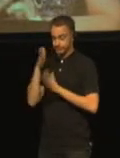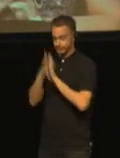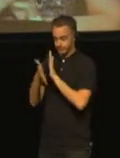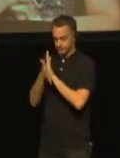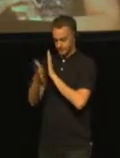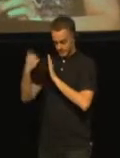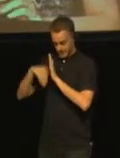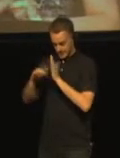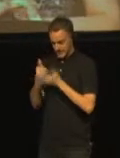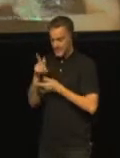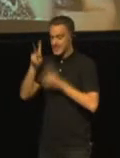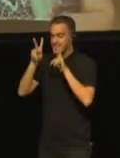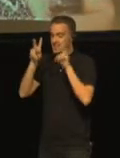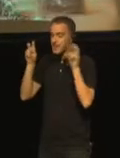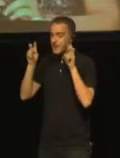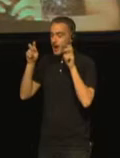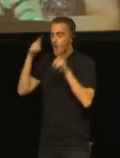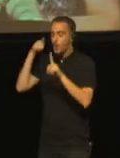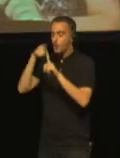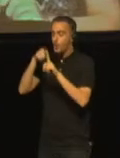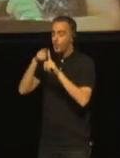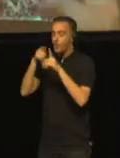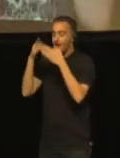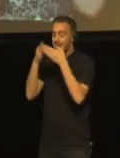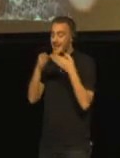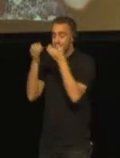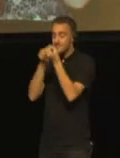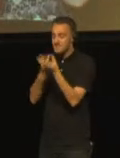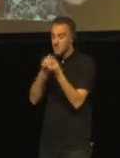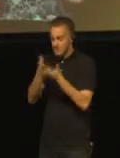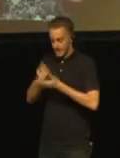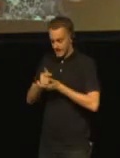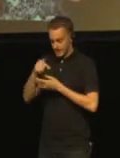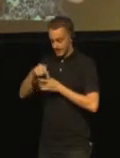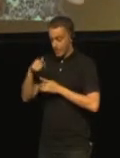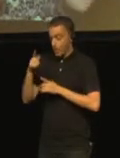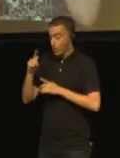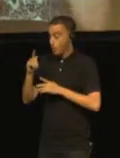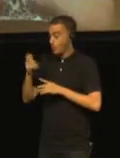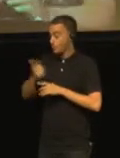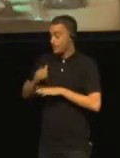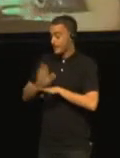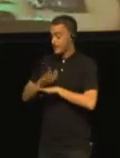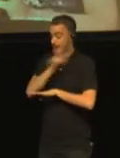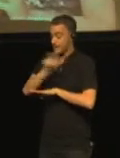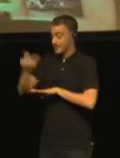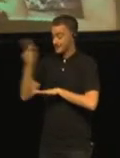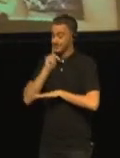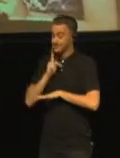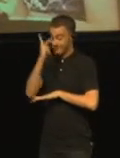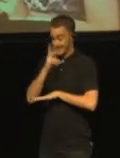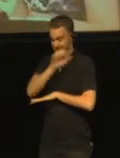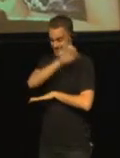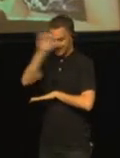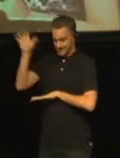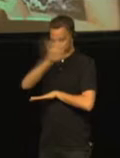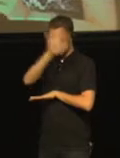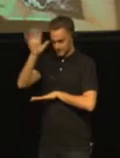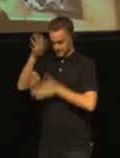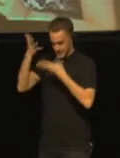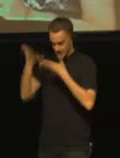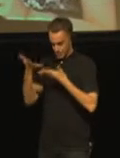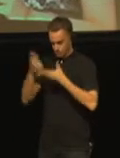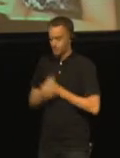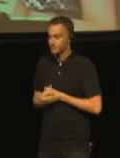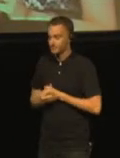del informe era dar una visión general de las oportunidades actuales para las personas sordociegas en Europa actualmente. Y esta